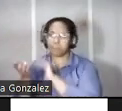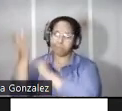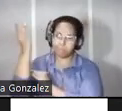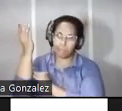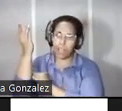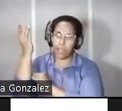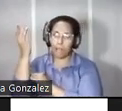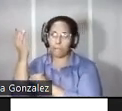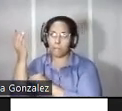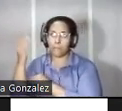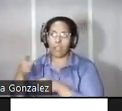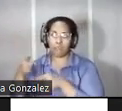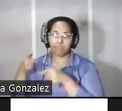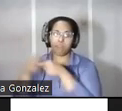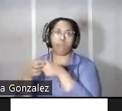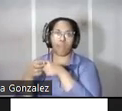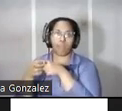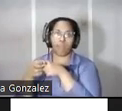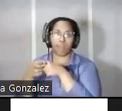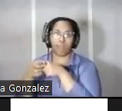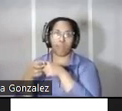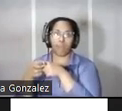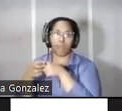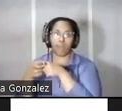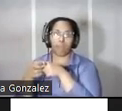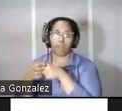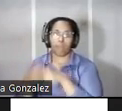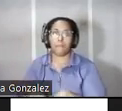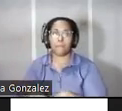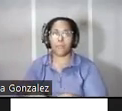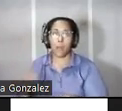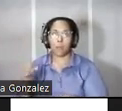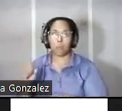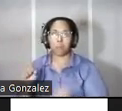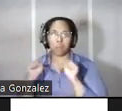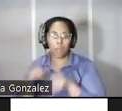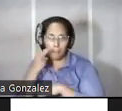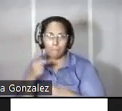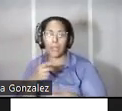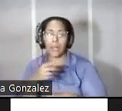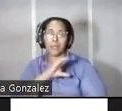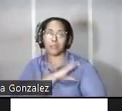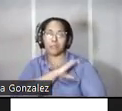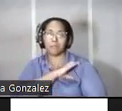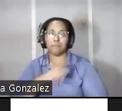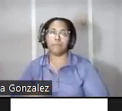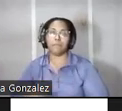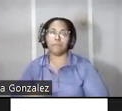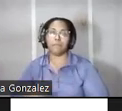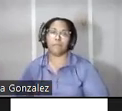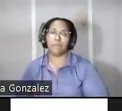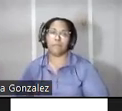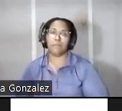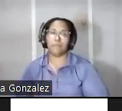un cuchillo, que ahí lo está, lo tiene en la mano el policía, el cual había